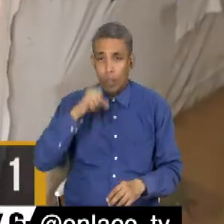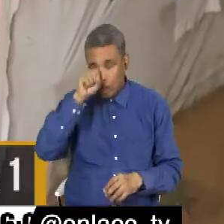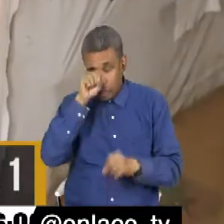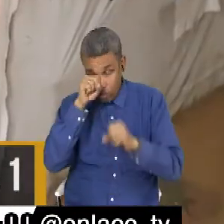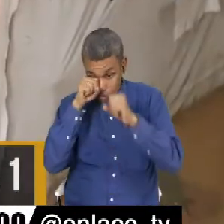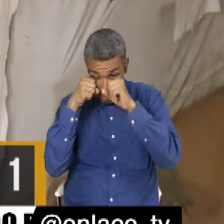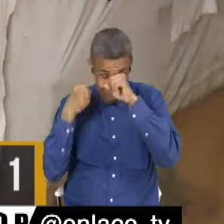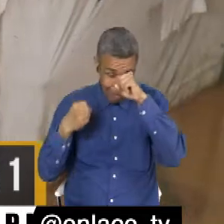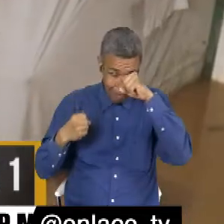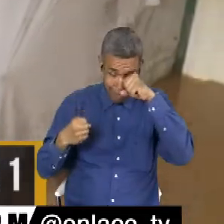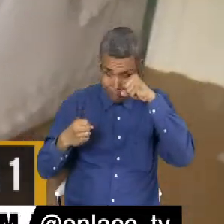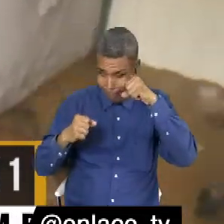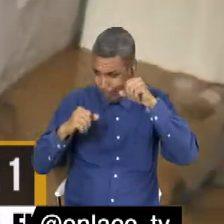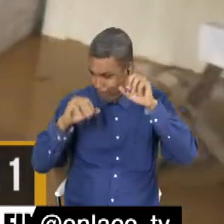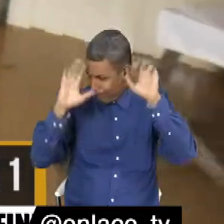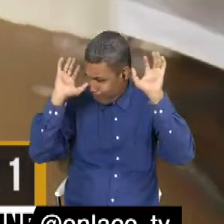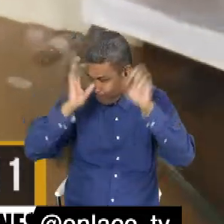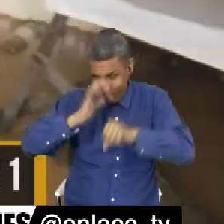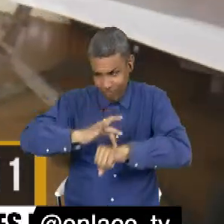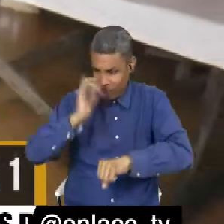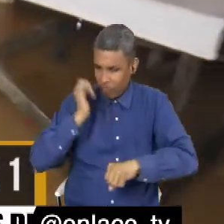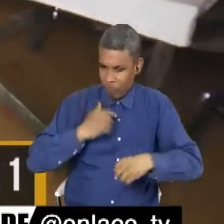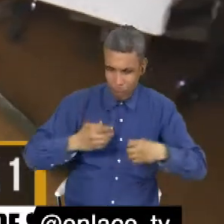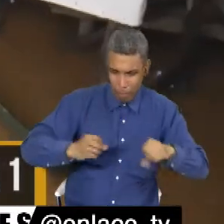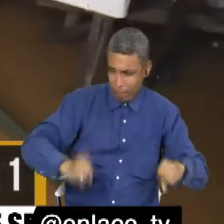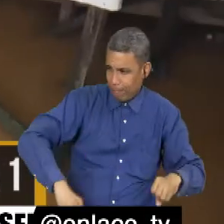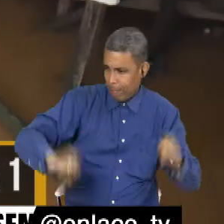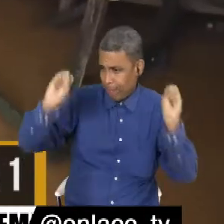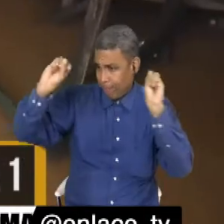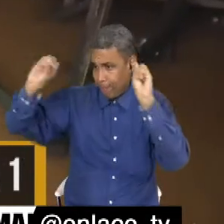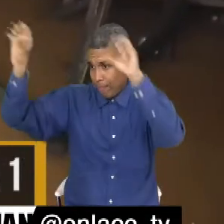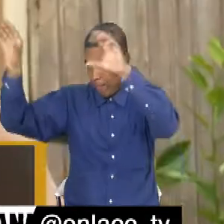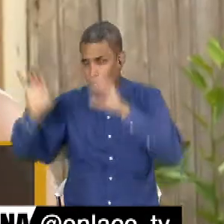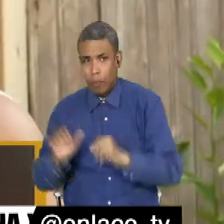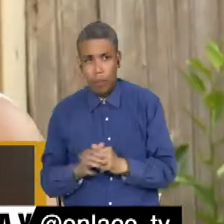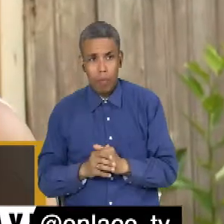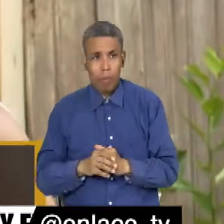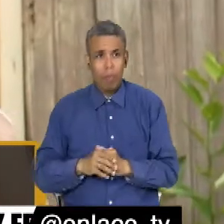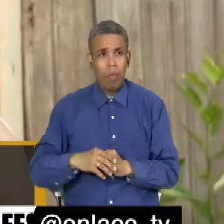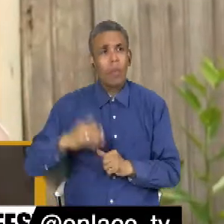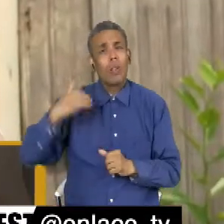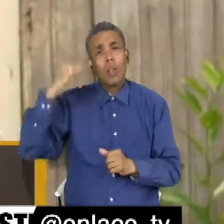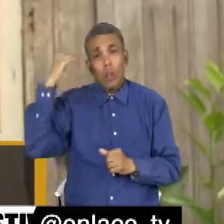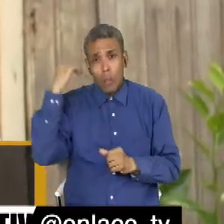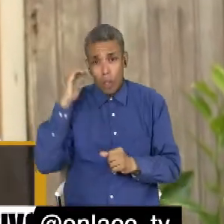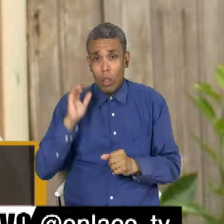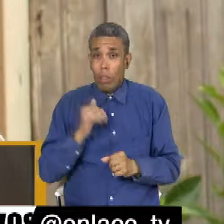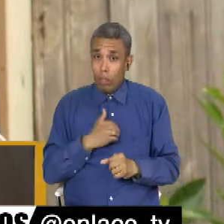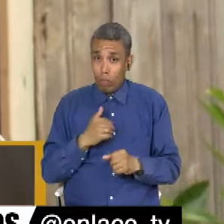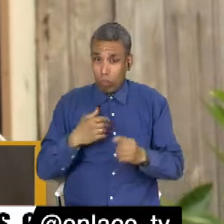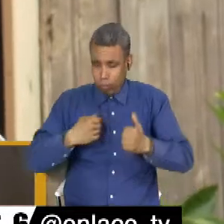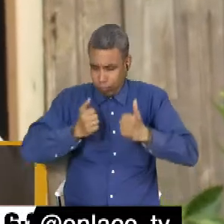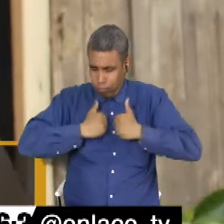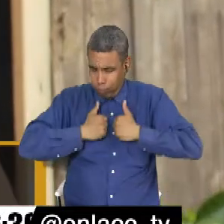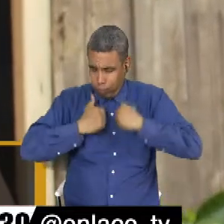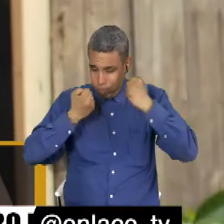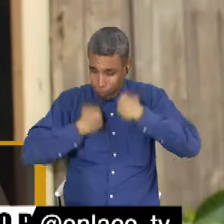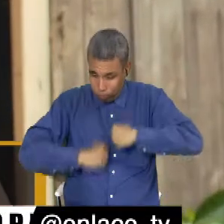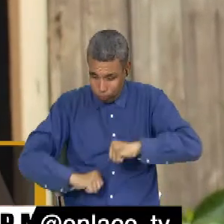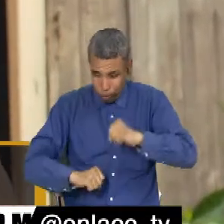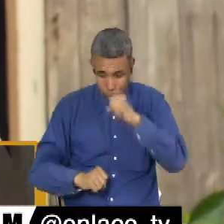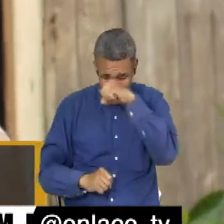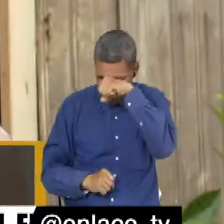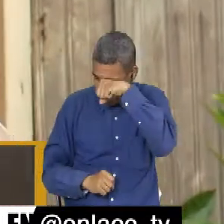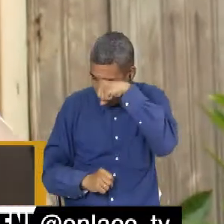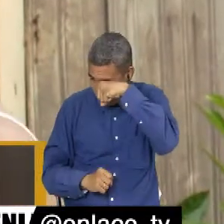peligro que representaba continuar viviendo en él. De nosotros que lo levantamos como pudimos y con la fuerza de Dios que